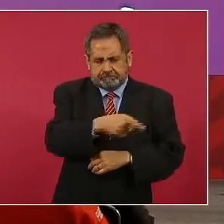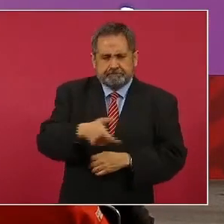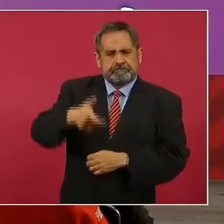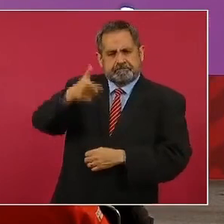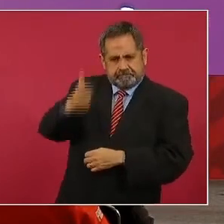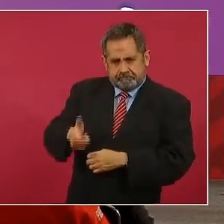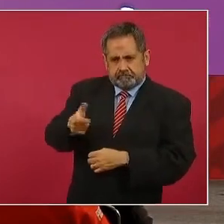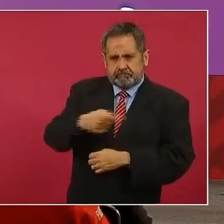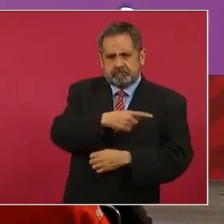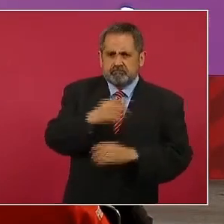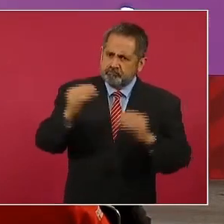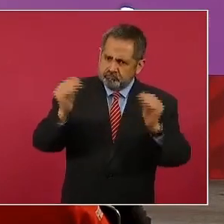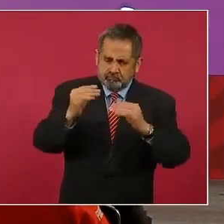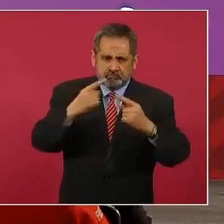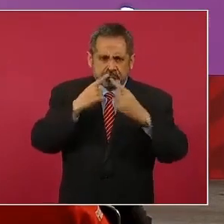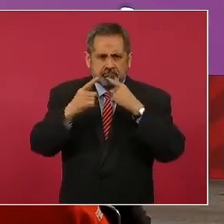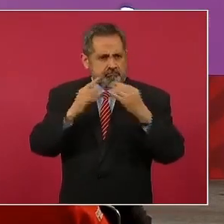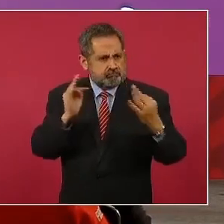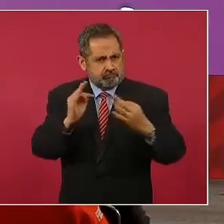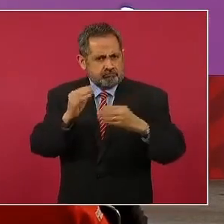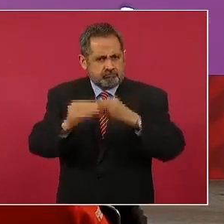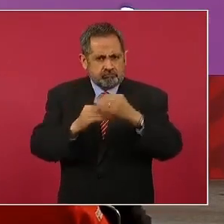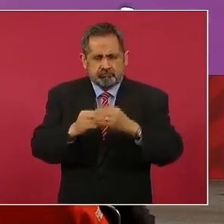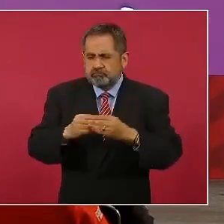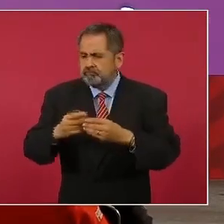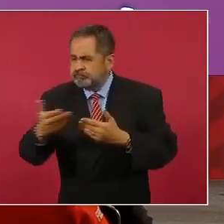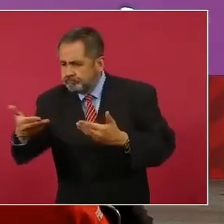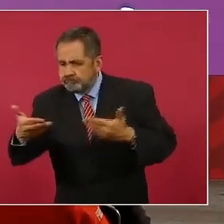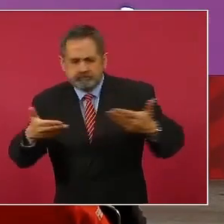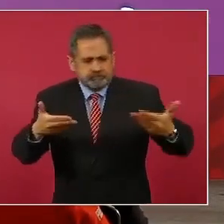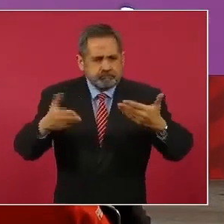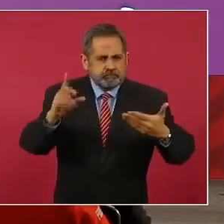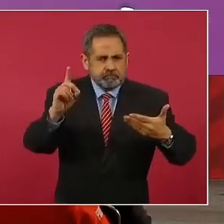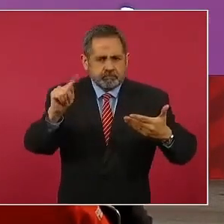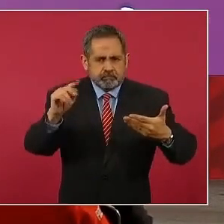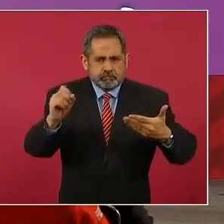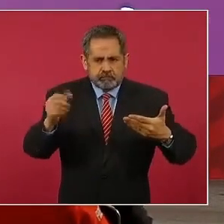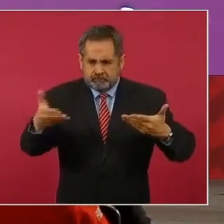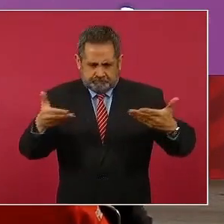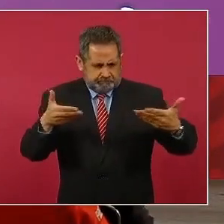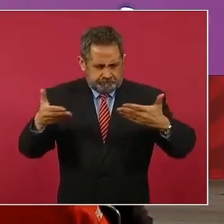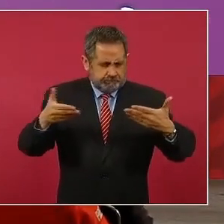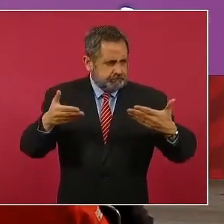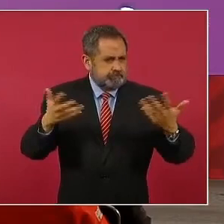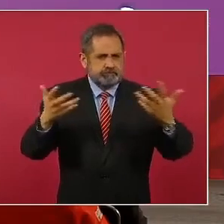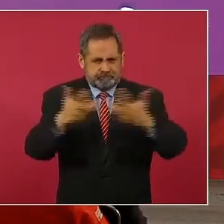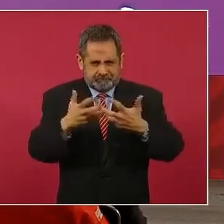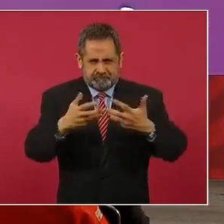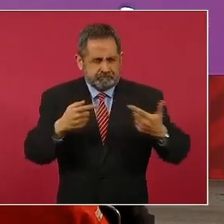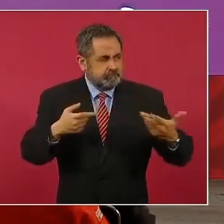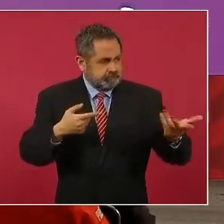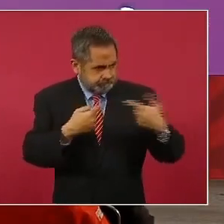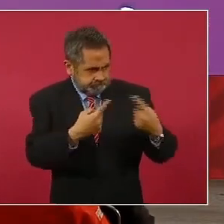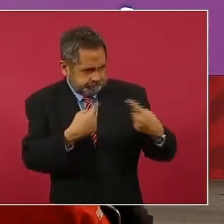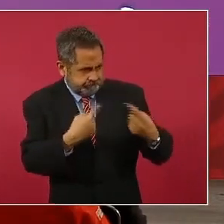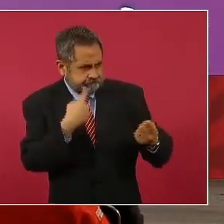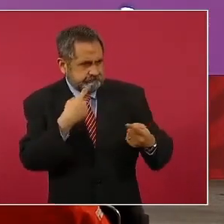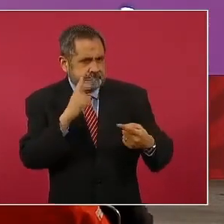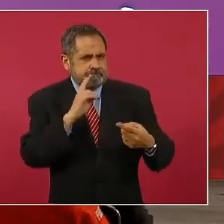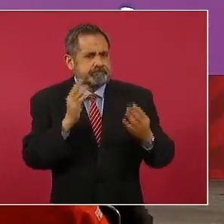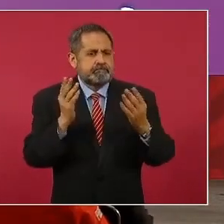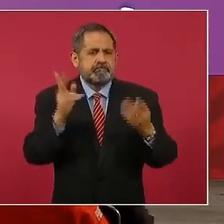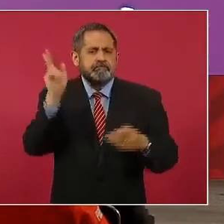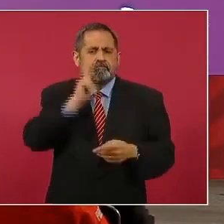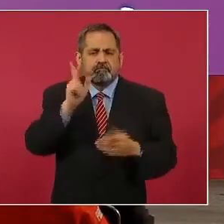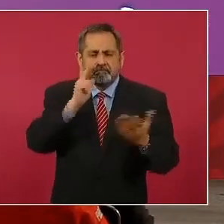en un debate, en una confrontación técnica de datos entre nosotros y los equipos de OXXO, se pueda presentar